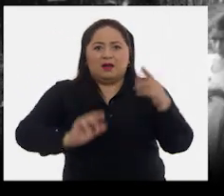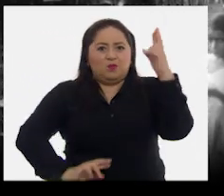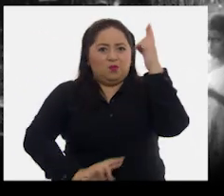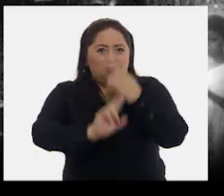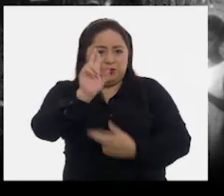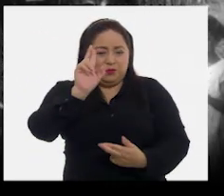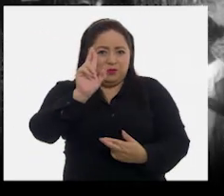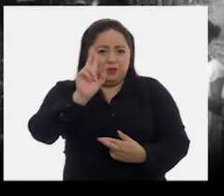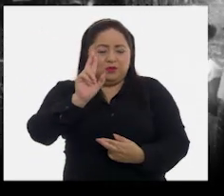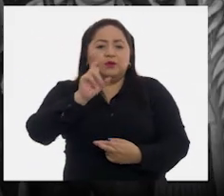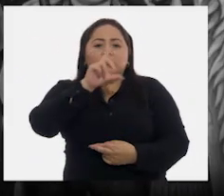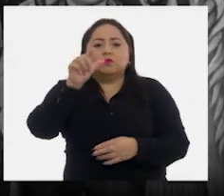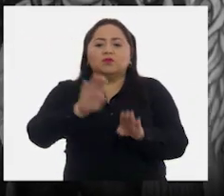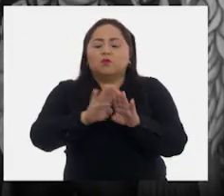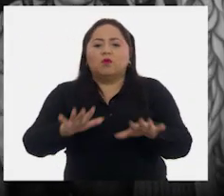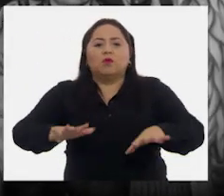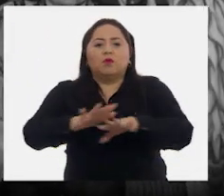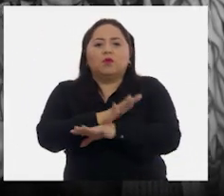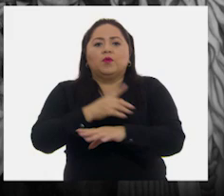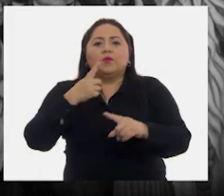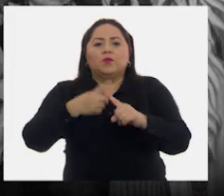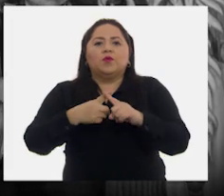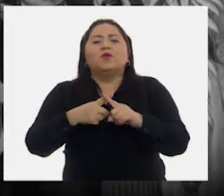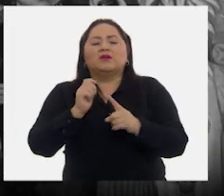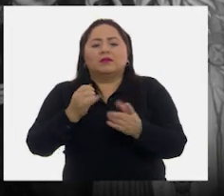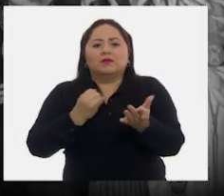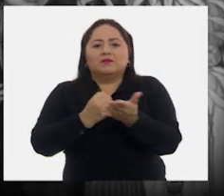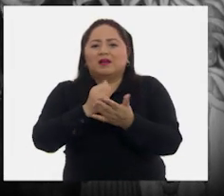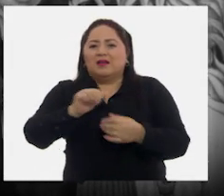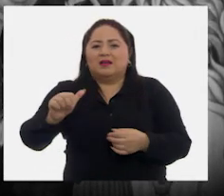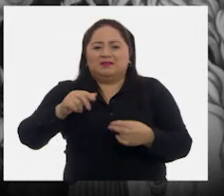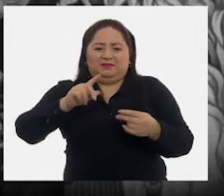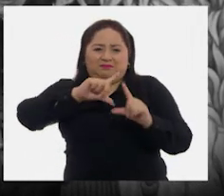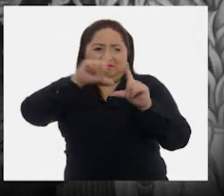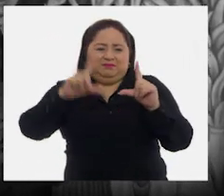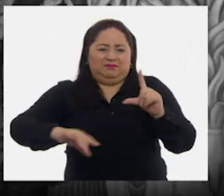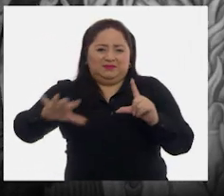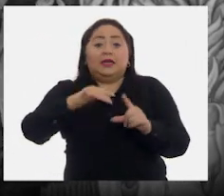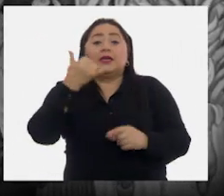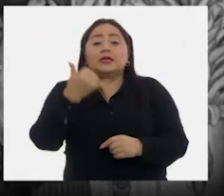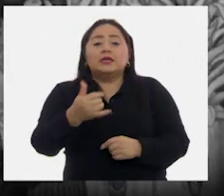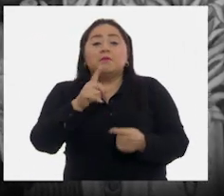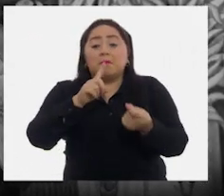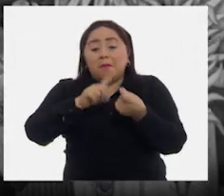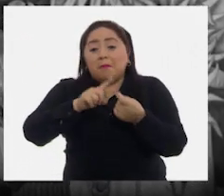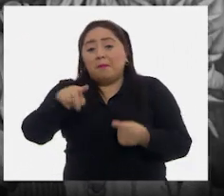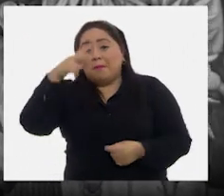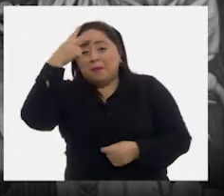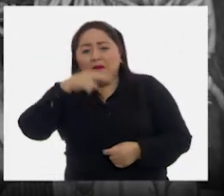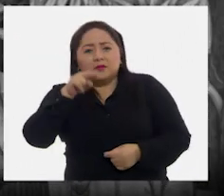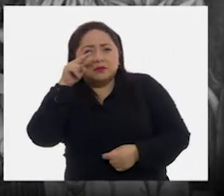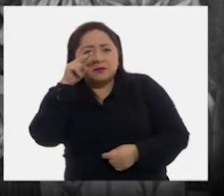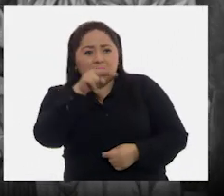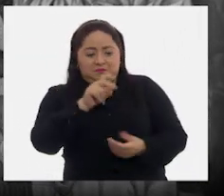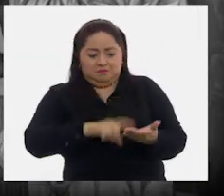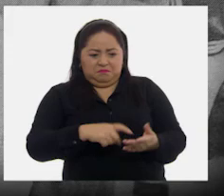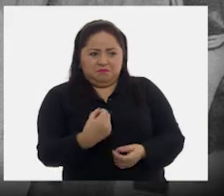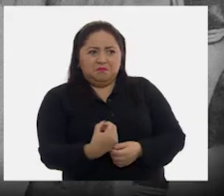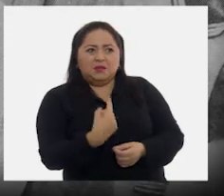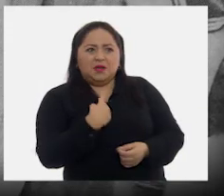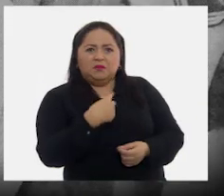revolución, fueron reemplazadas por la redefinición de la identidad de la nación y la manera en que México se veía a sí mismo.